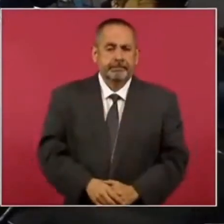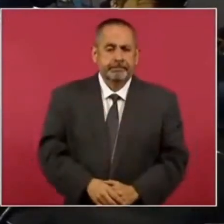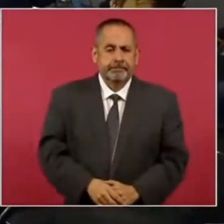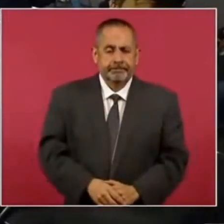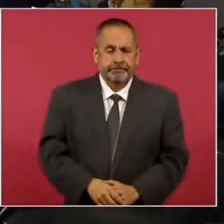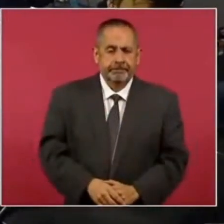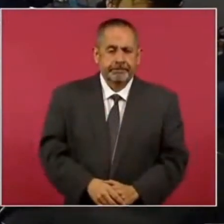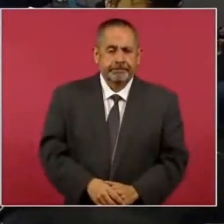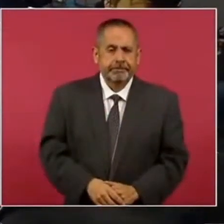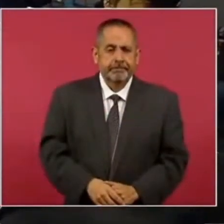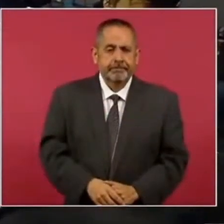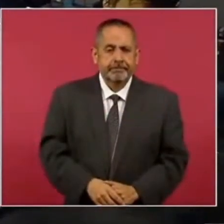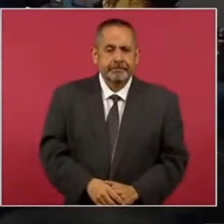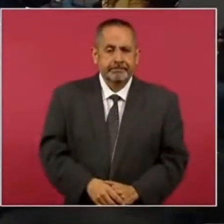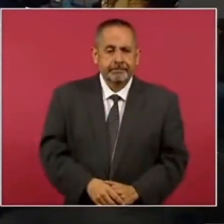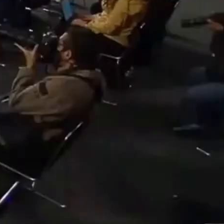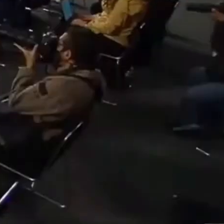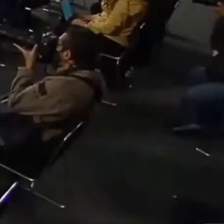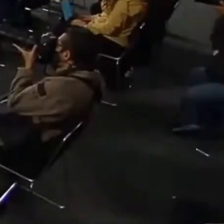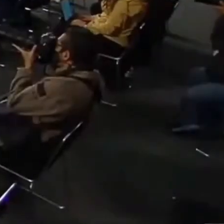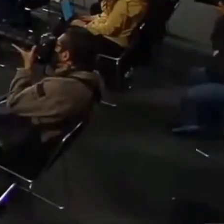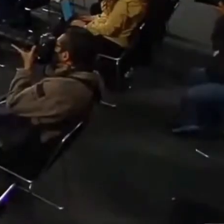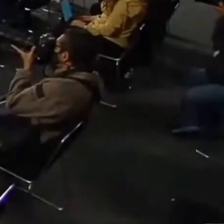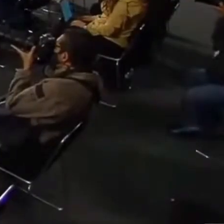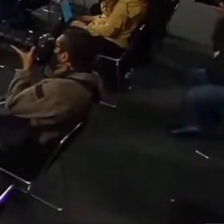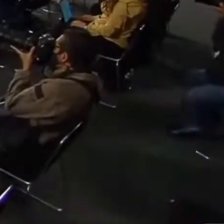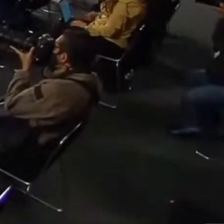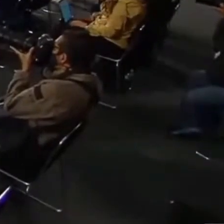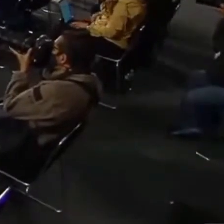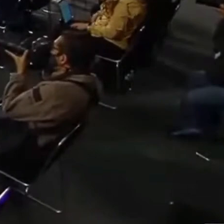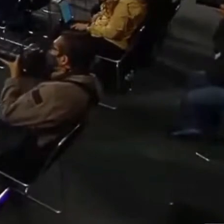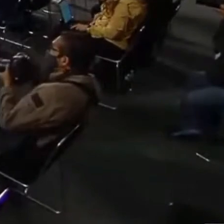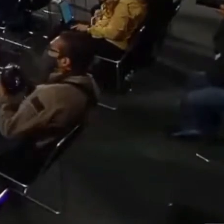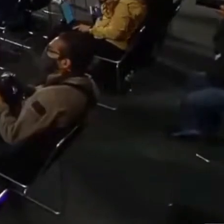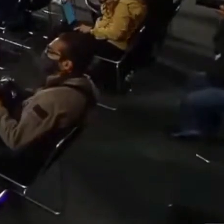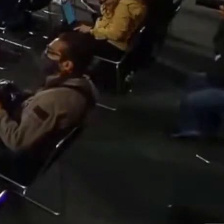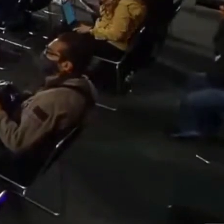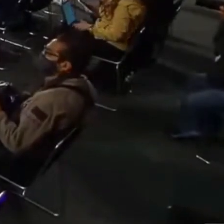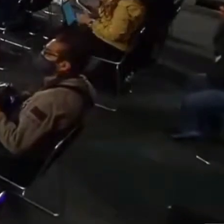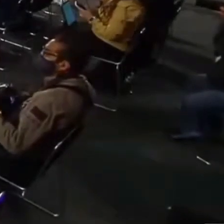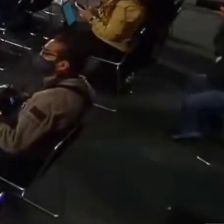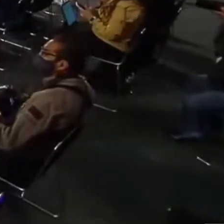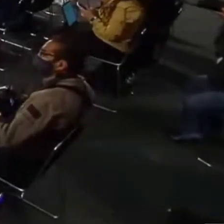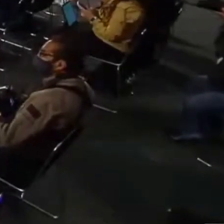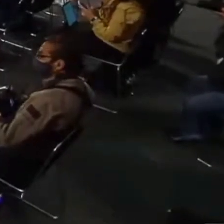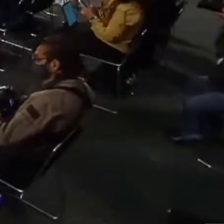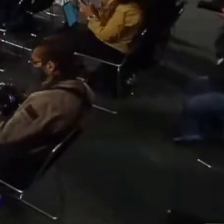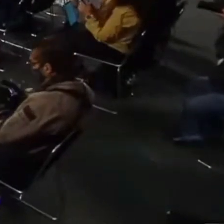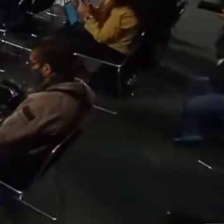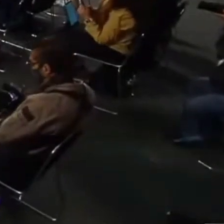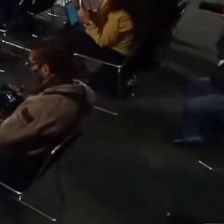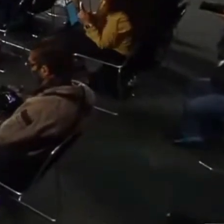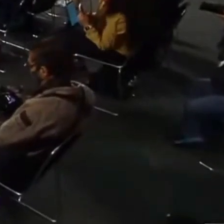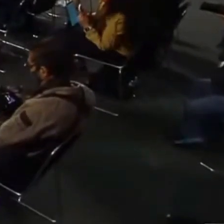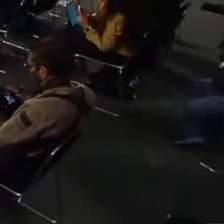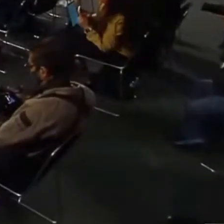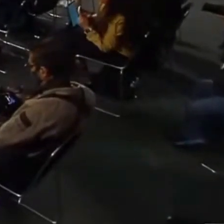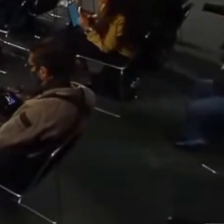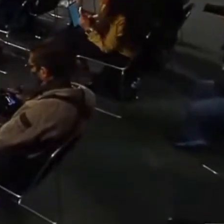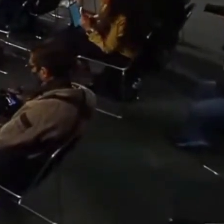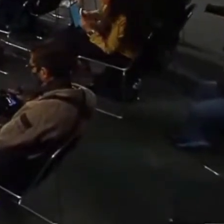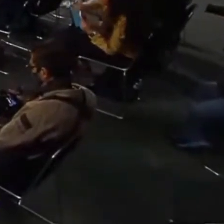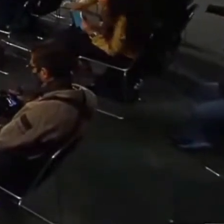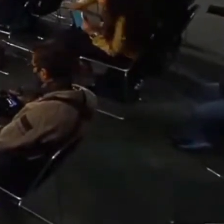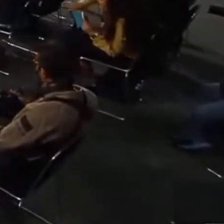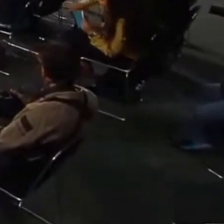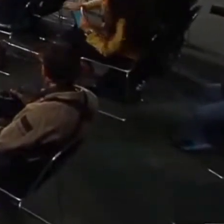Buenos días, compañeros, y buenos días, señor presidente. Soy Yesenia Peralta de Business Energy de Tabasco y quiero comentarles lo